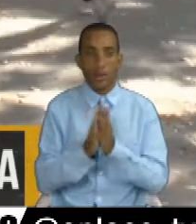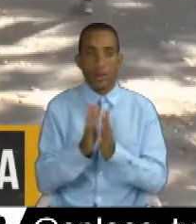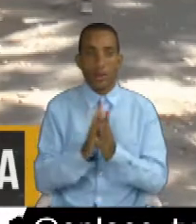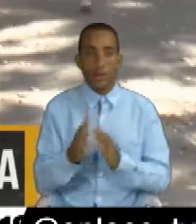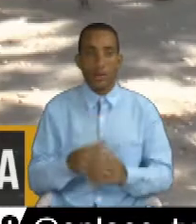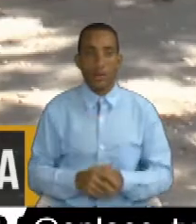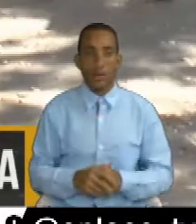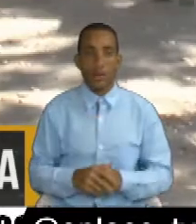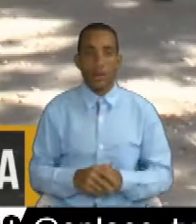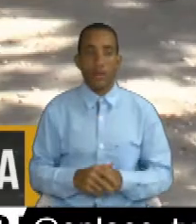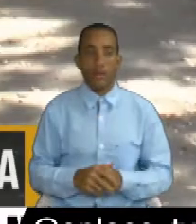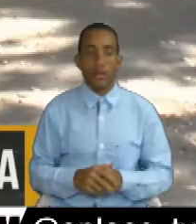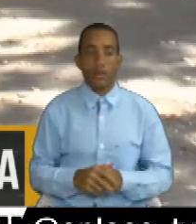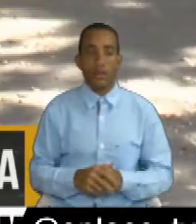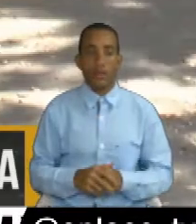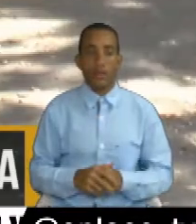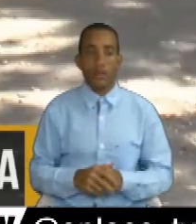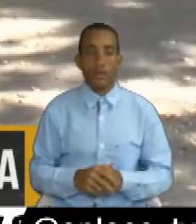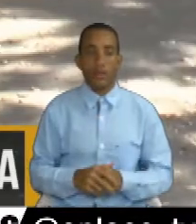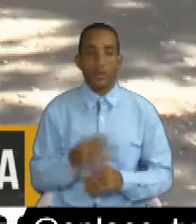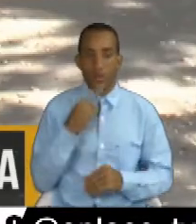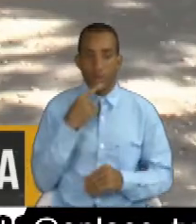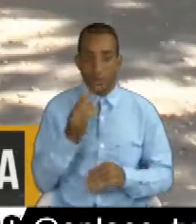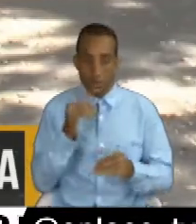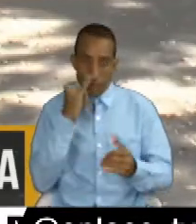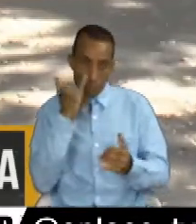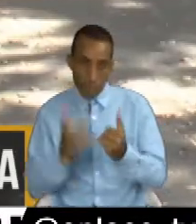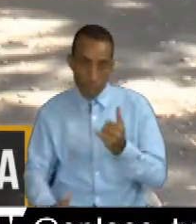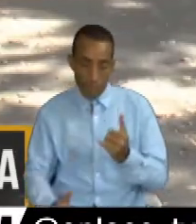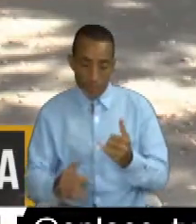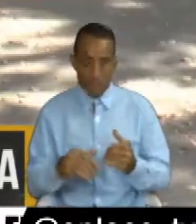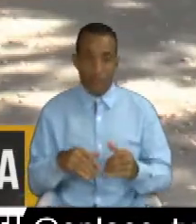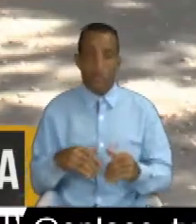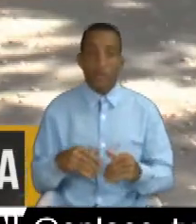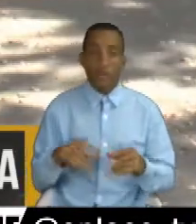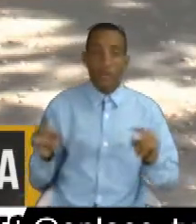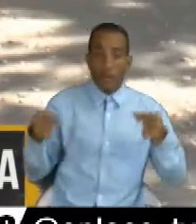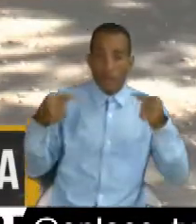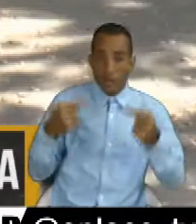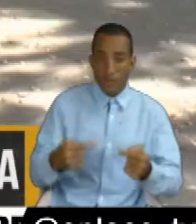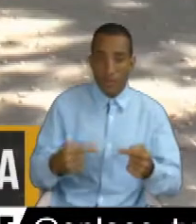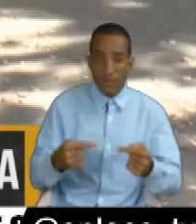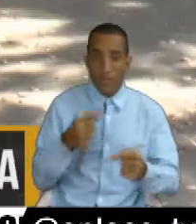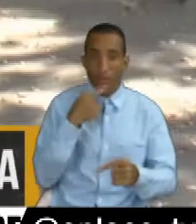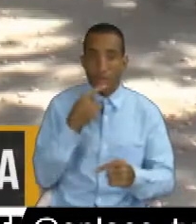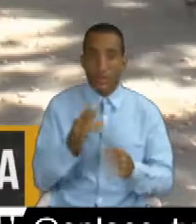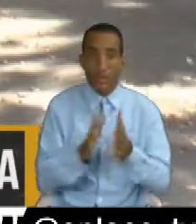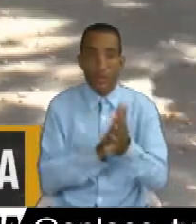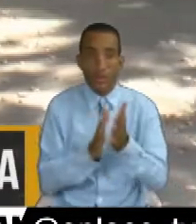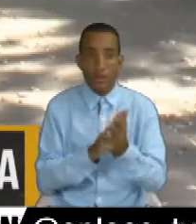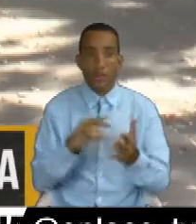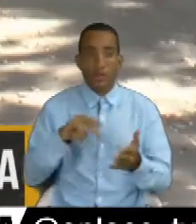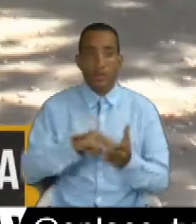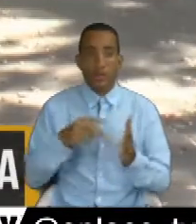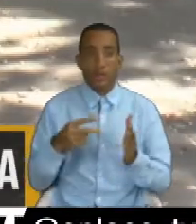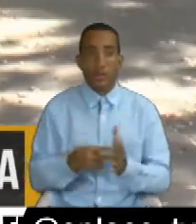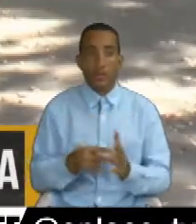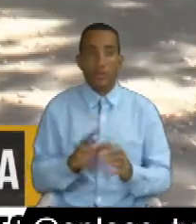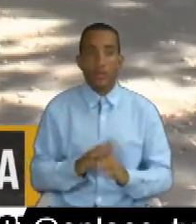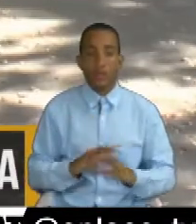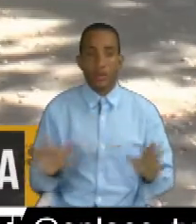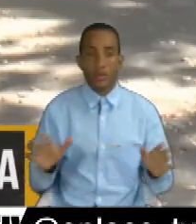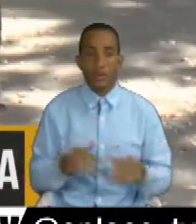declaraciones entregadas finalizado el partido de Colombia frente al conjunto español. Pero aquí lo que significa para él lo que fue